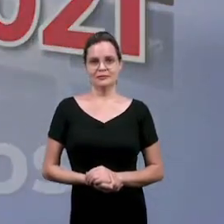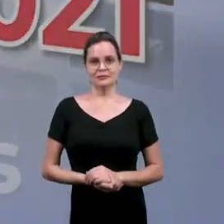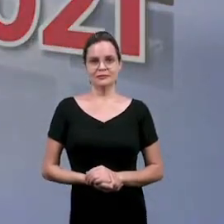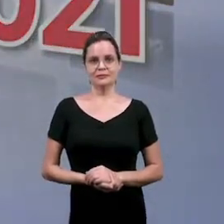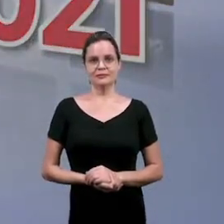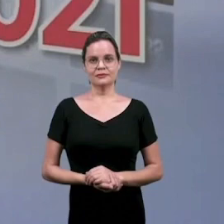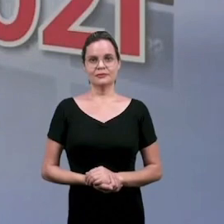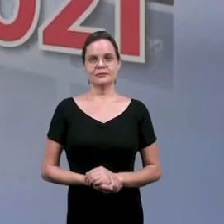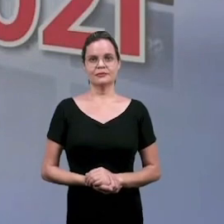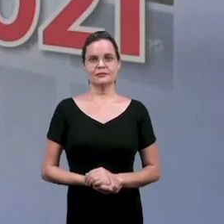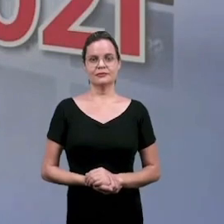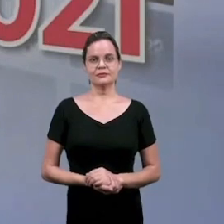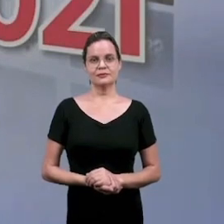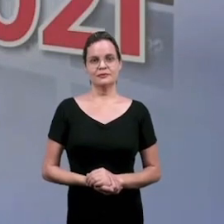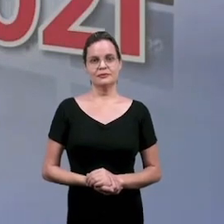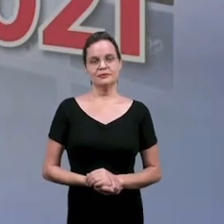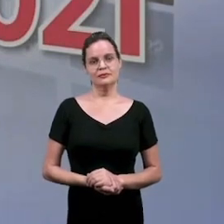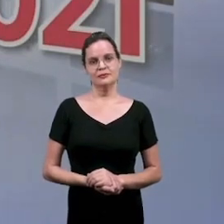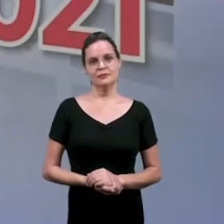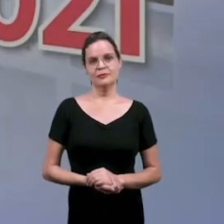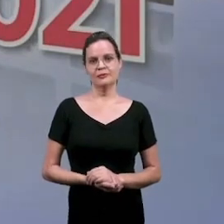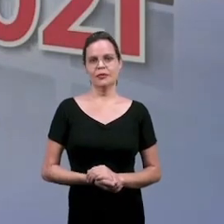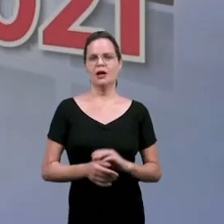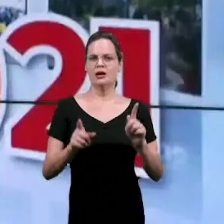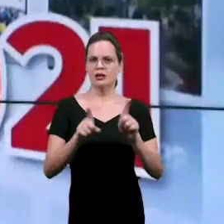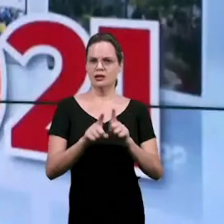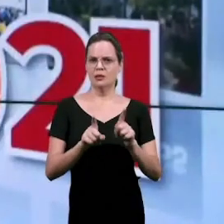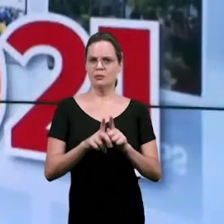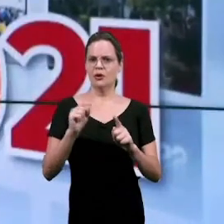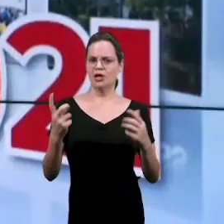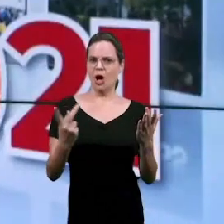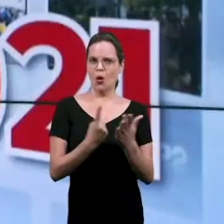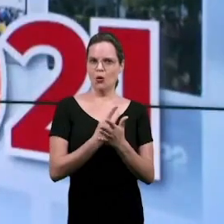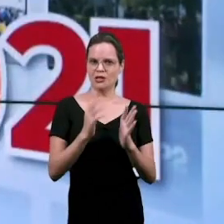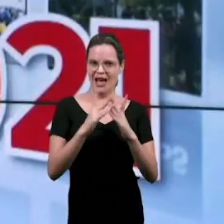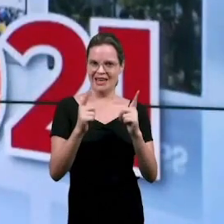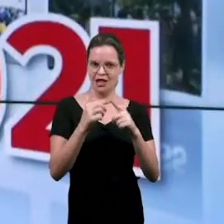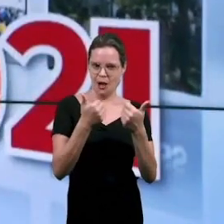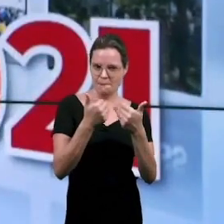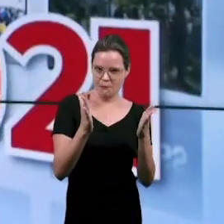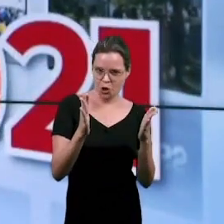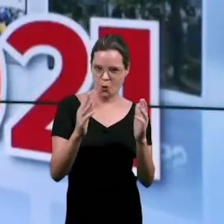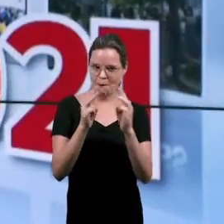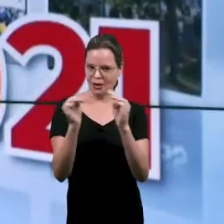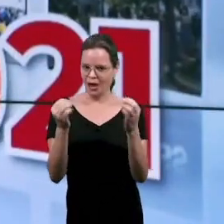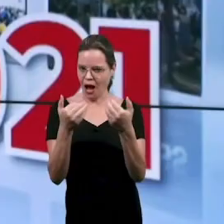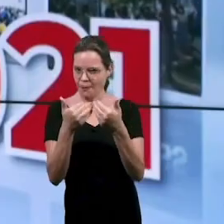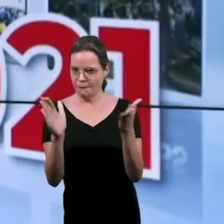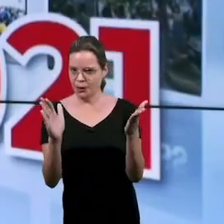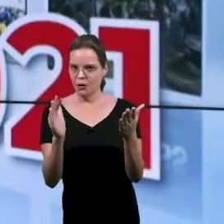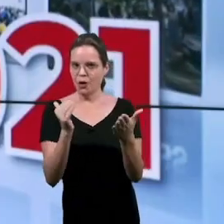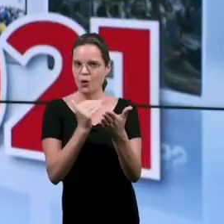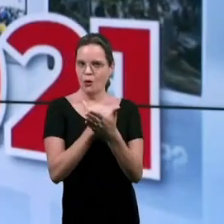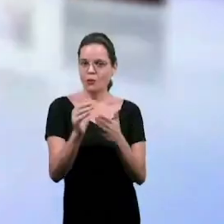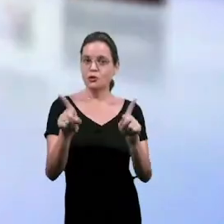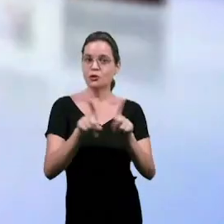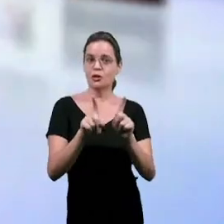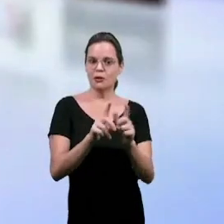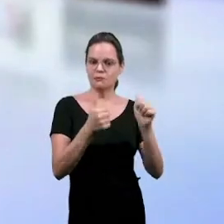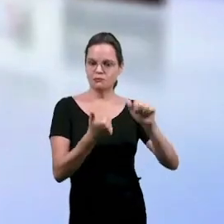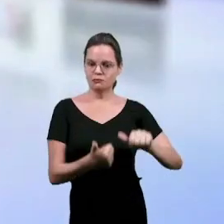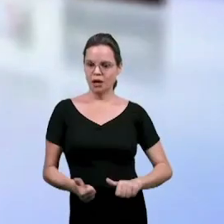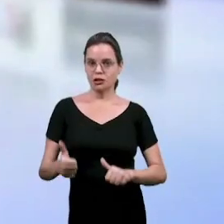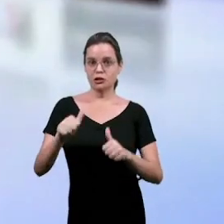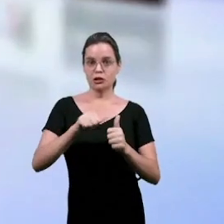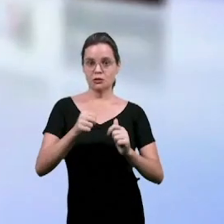Na sequência da abertura das... Después de la apertura de las iglesias y